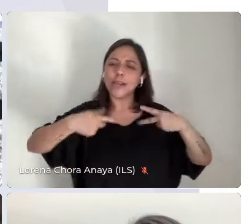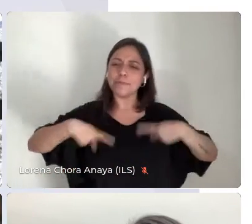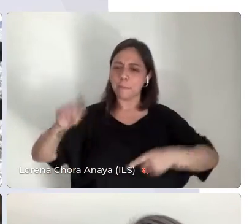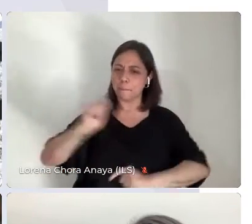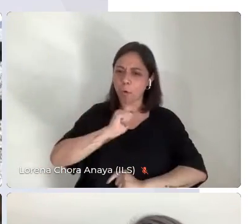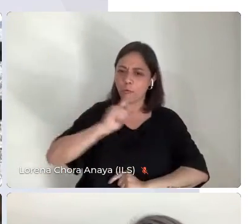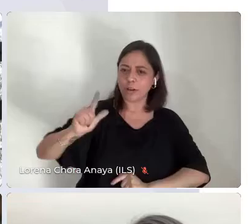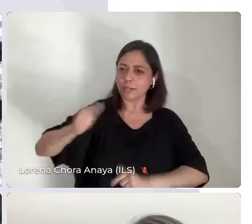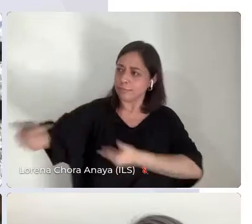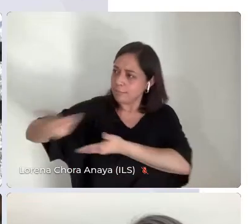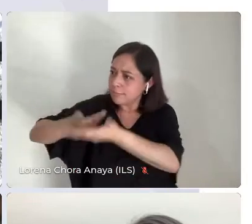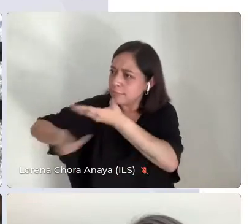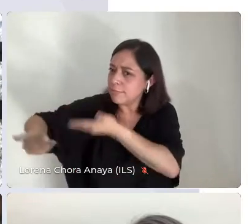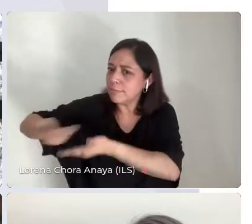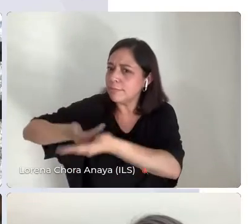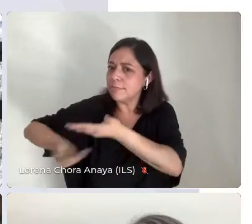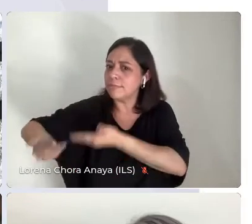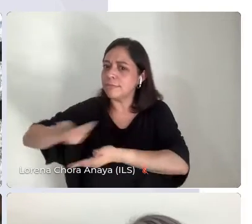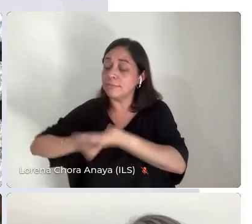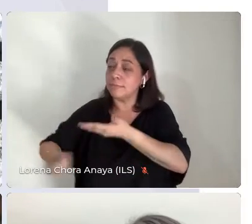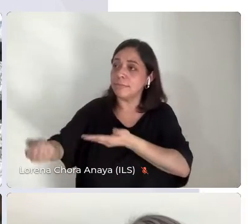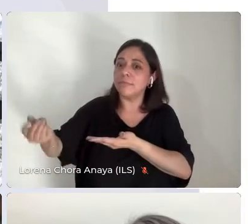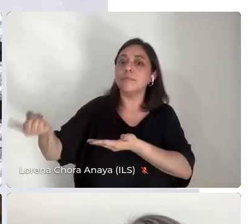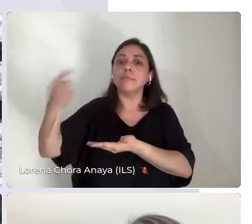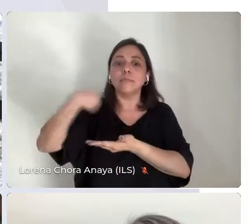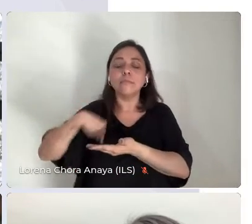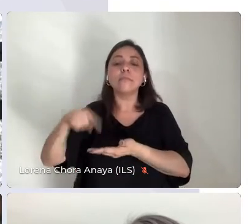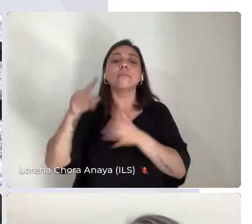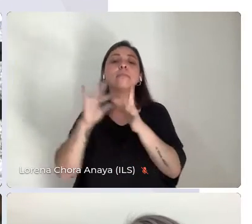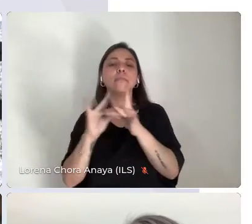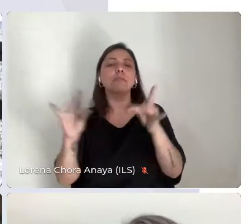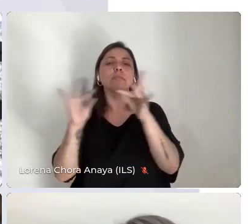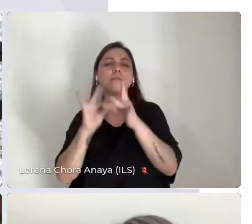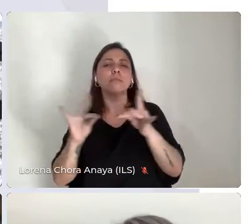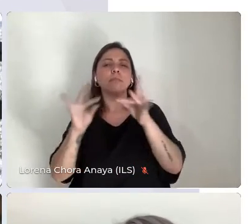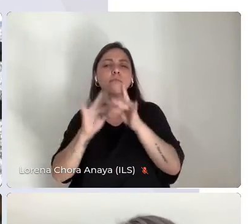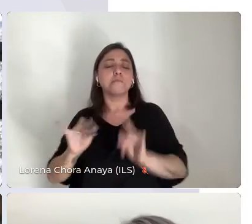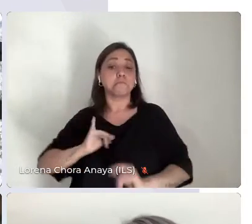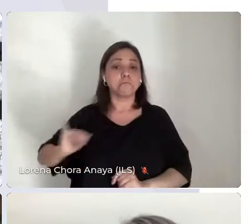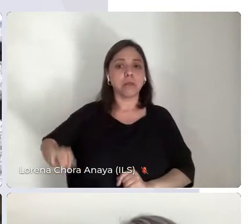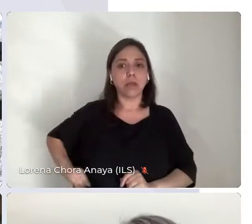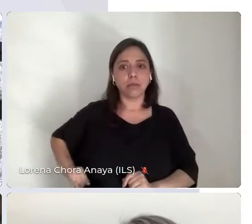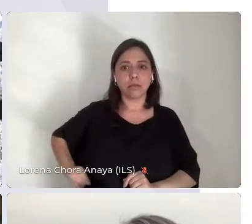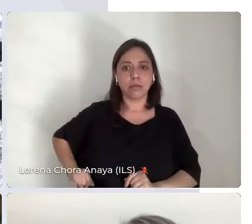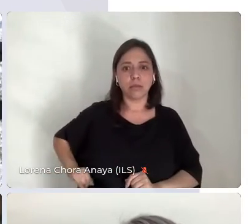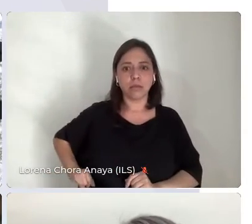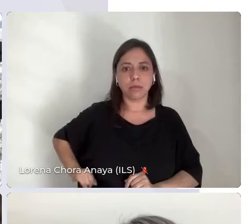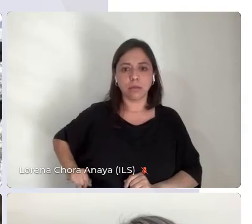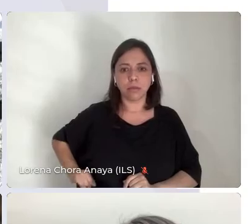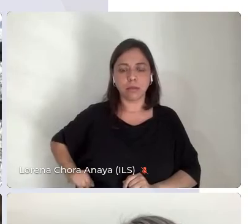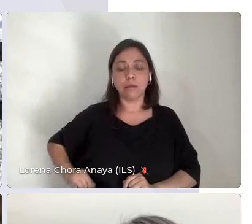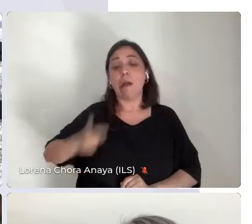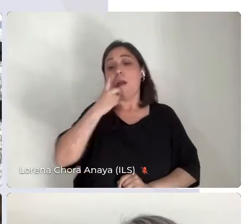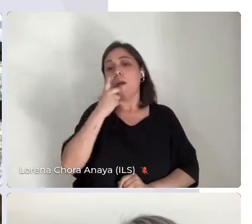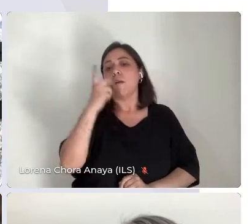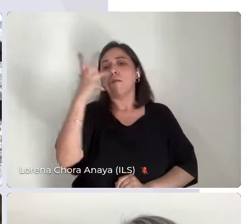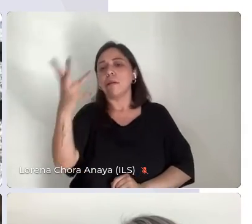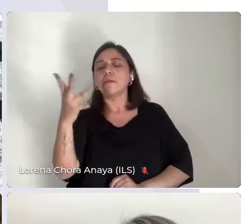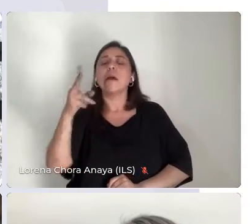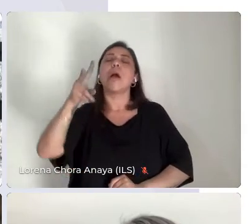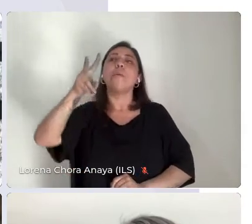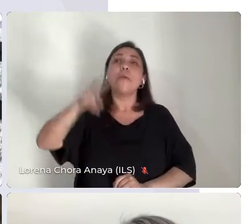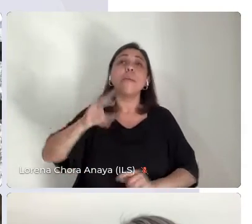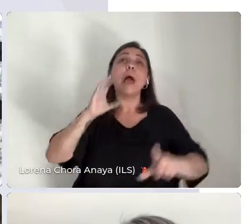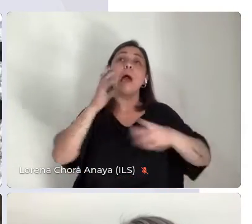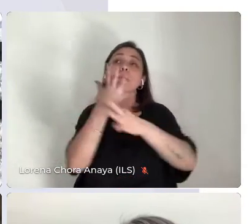qué es lo tan interesante, ¿cierto? Y estamos tratando de traer el modelo acá. Y lo que no decimos es que el modelo finalmente hay que romperlo también